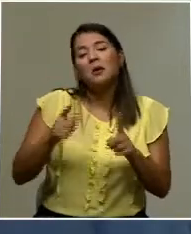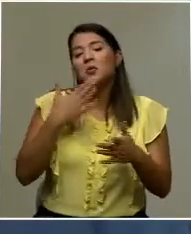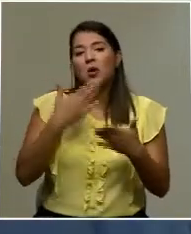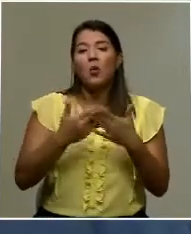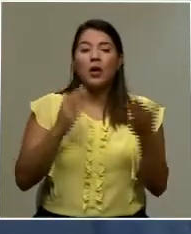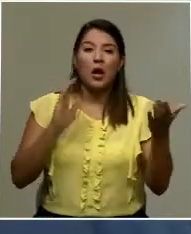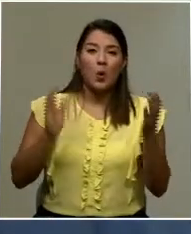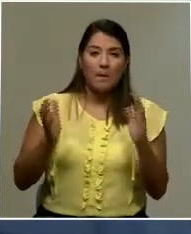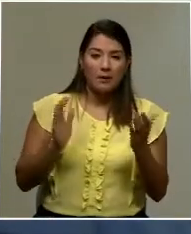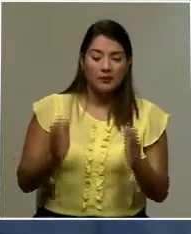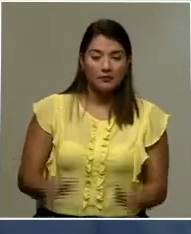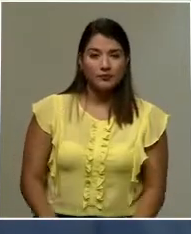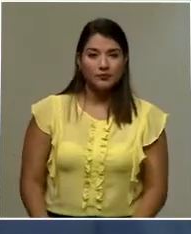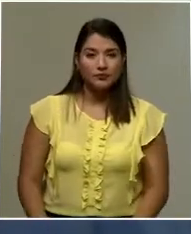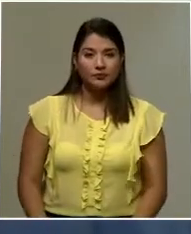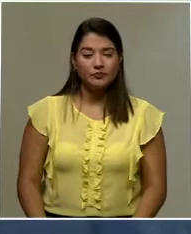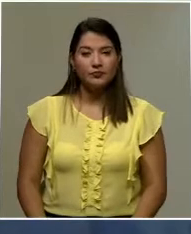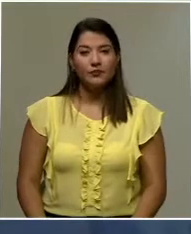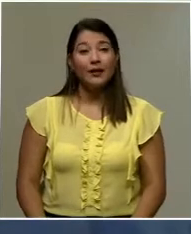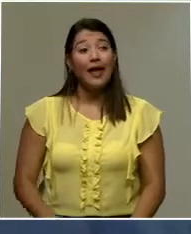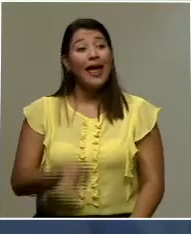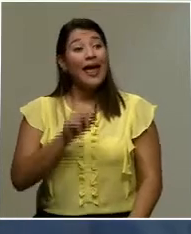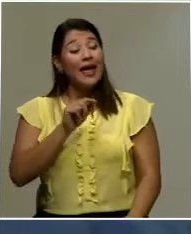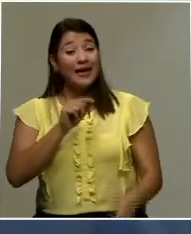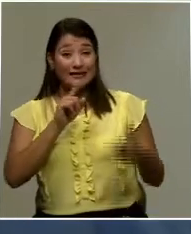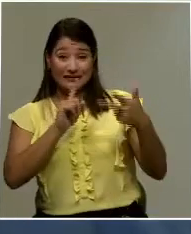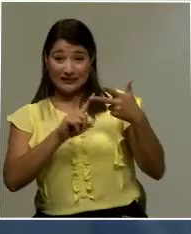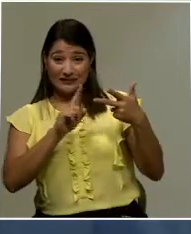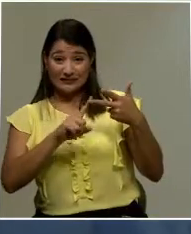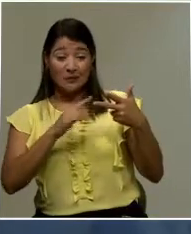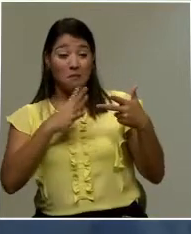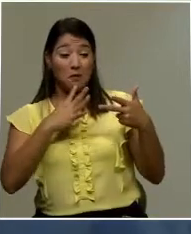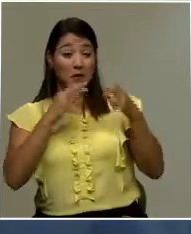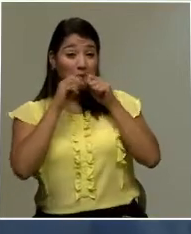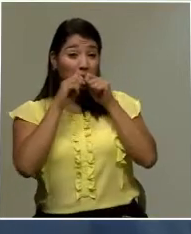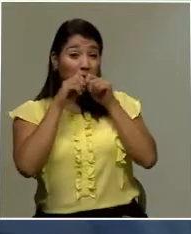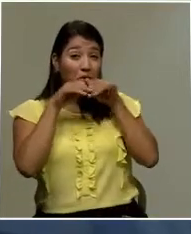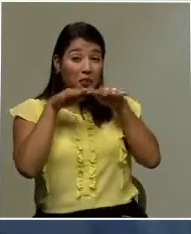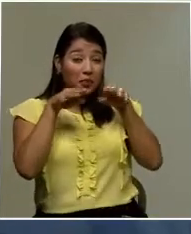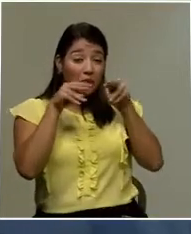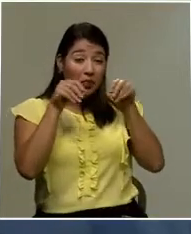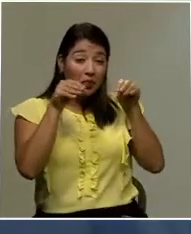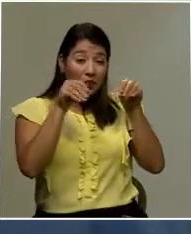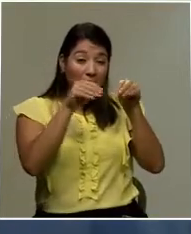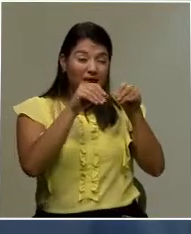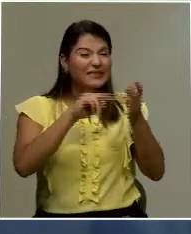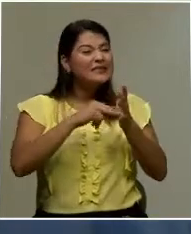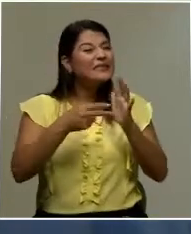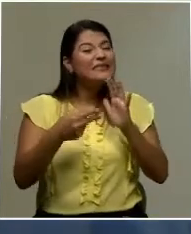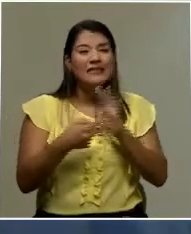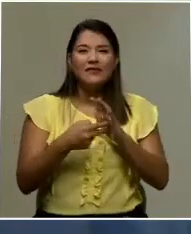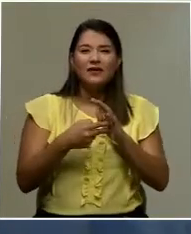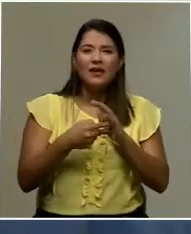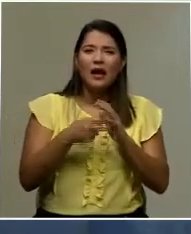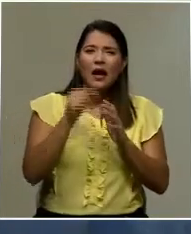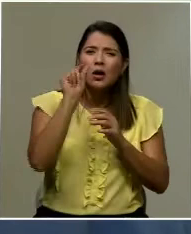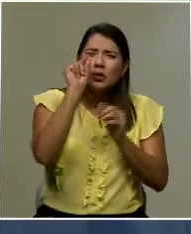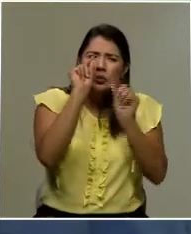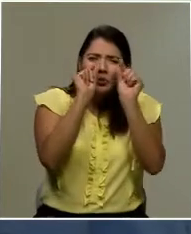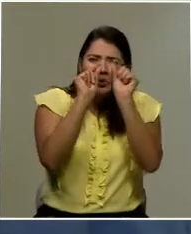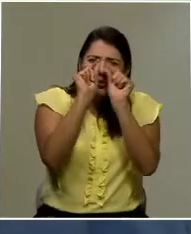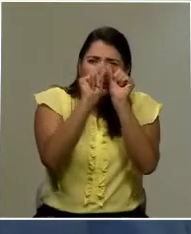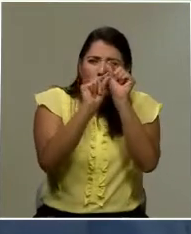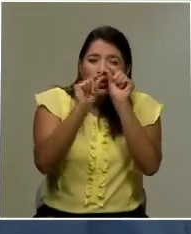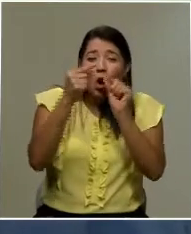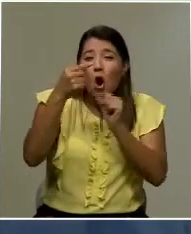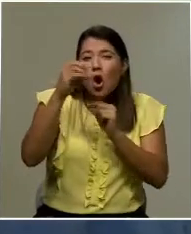tenemos. El efecto aerosol sería entonces un montón de pequeñas microgotas de partículas